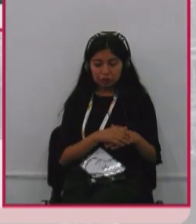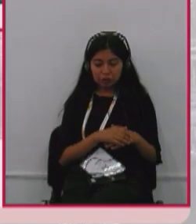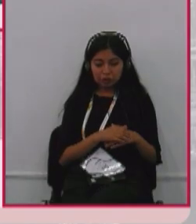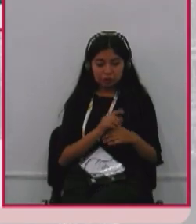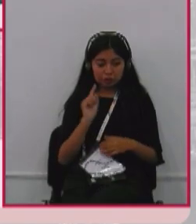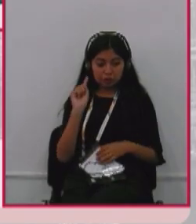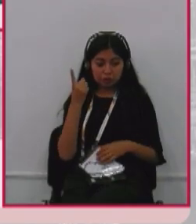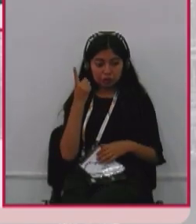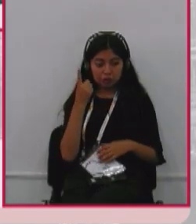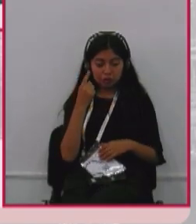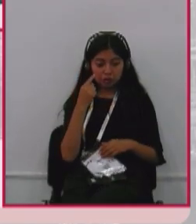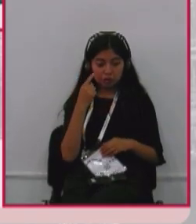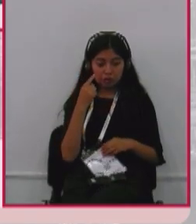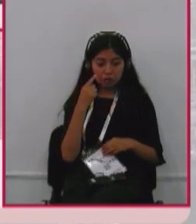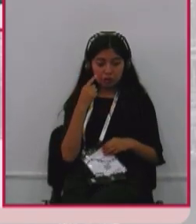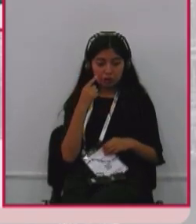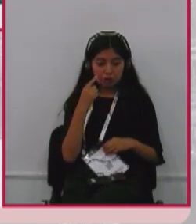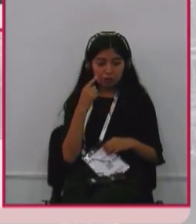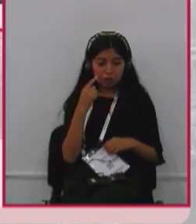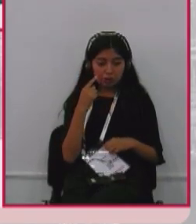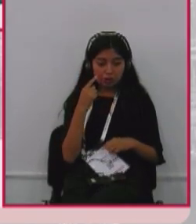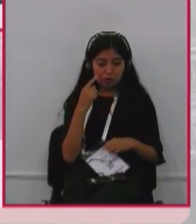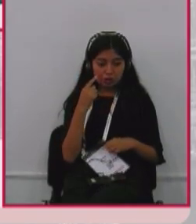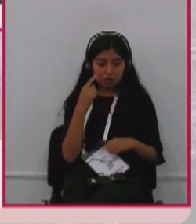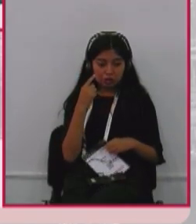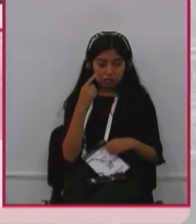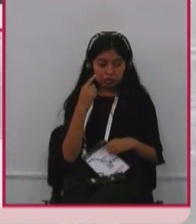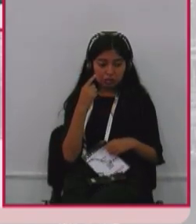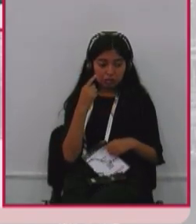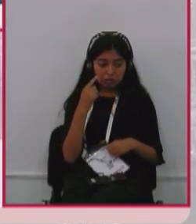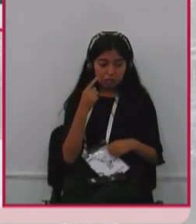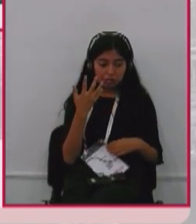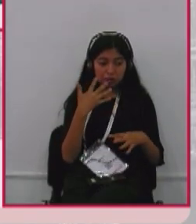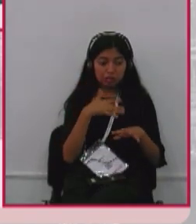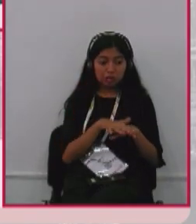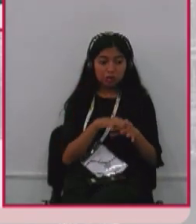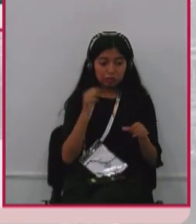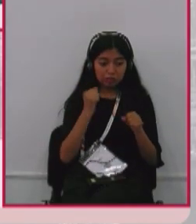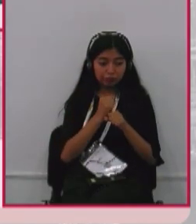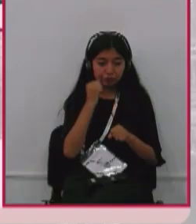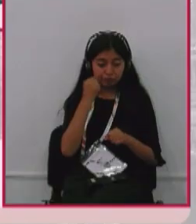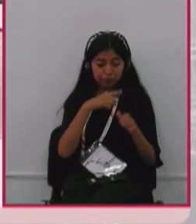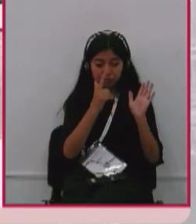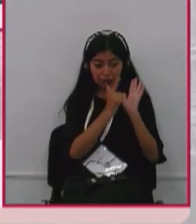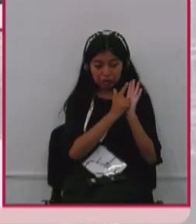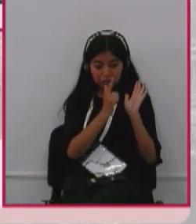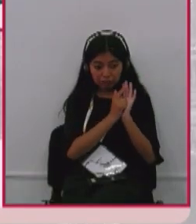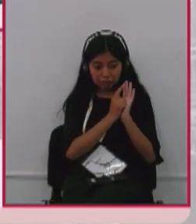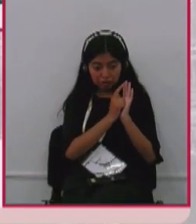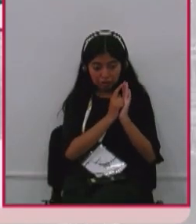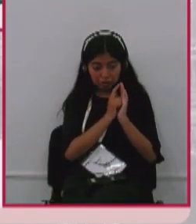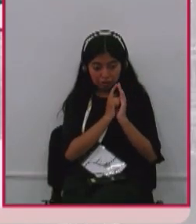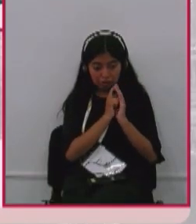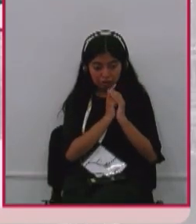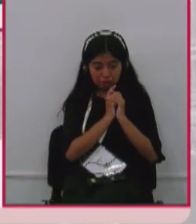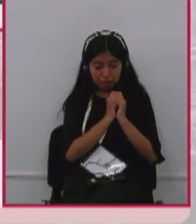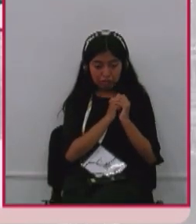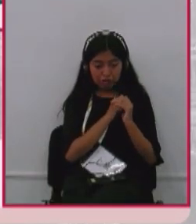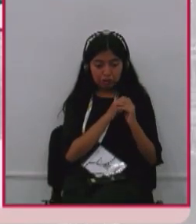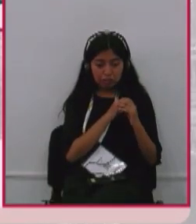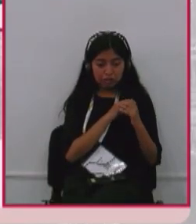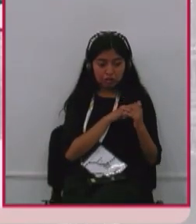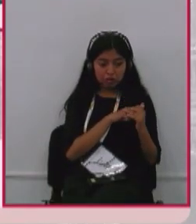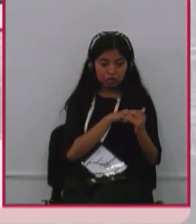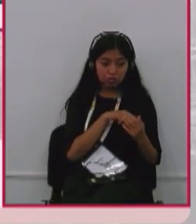la primera celda, la celda Raffer Scalper. Entonces incluso pudimos lograr leyes de concentrado de hasta 150 gramos por tonelada de